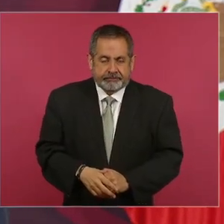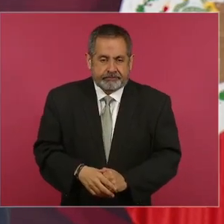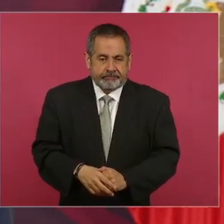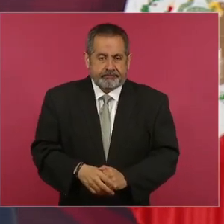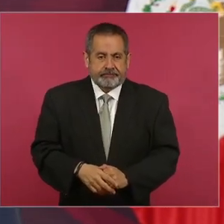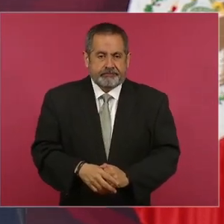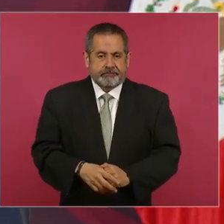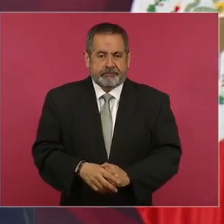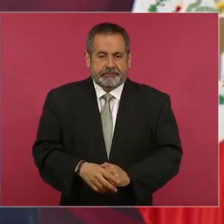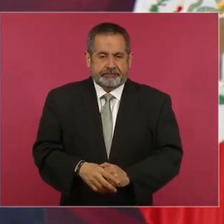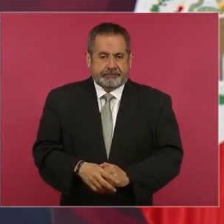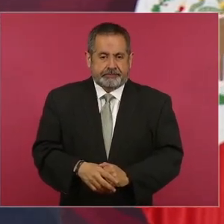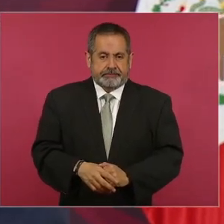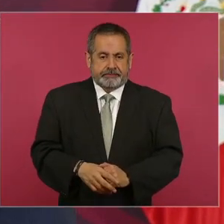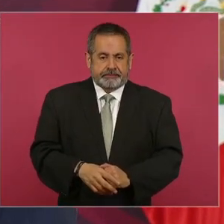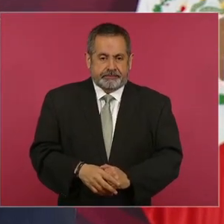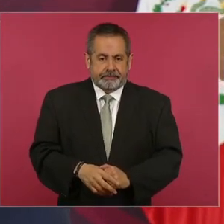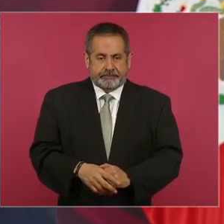de la